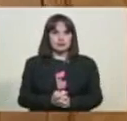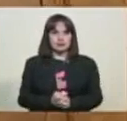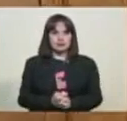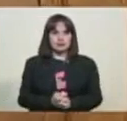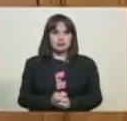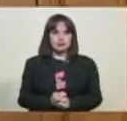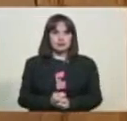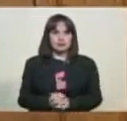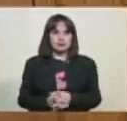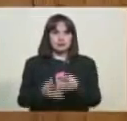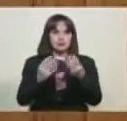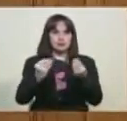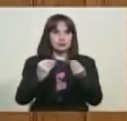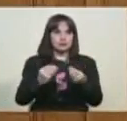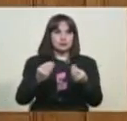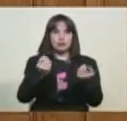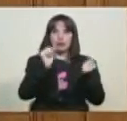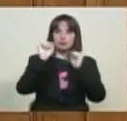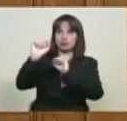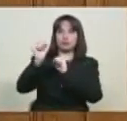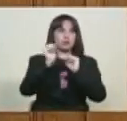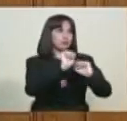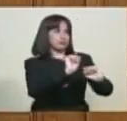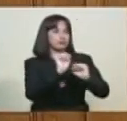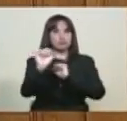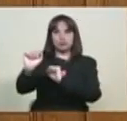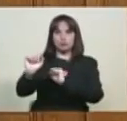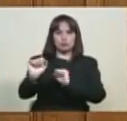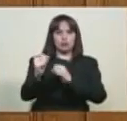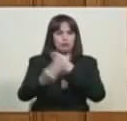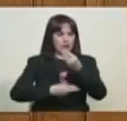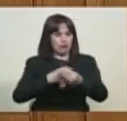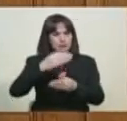Más allá de las medidas de seguridad, compañeros,